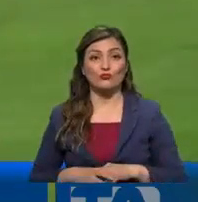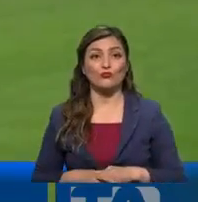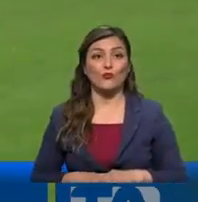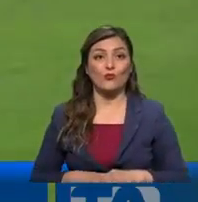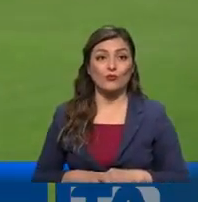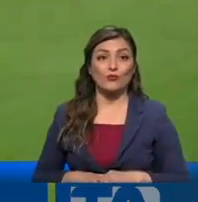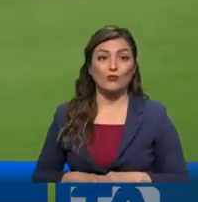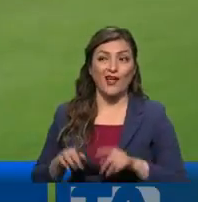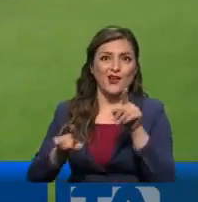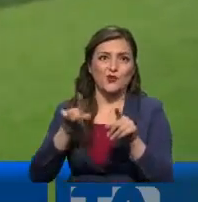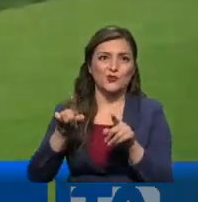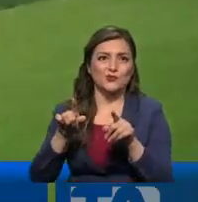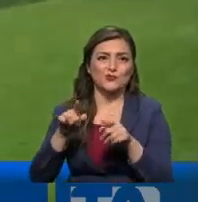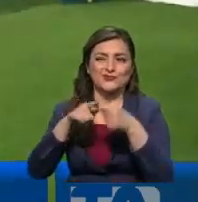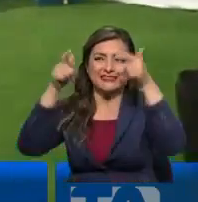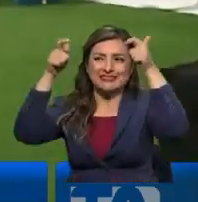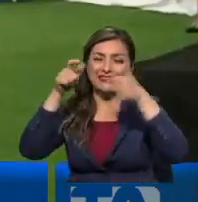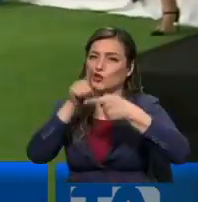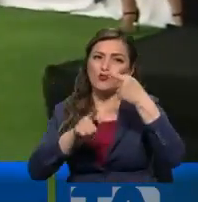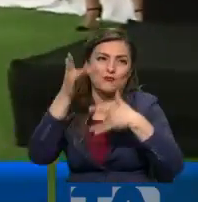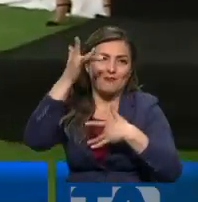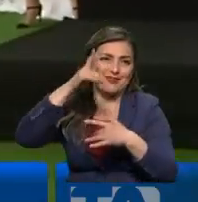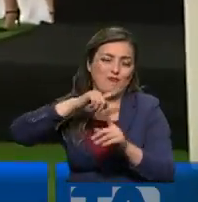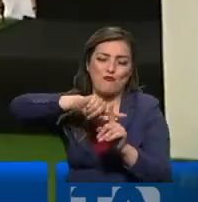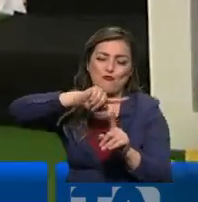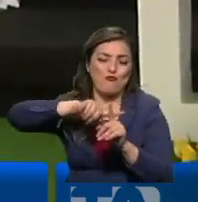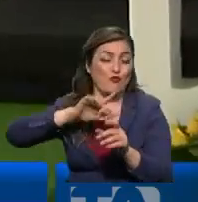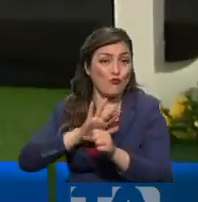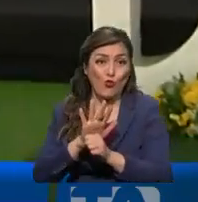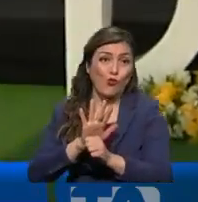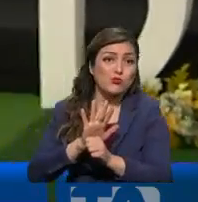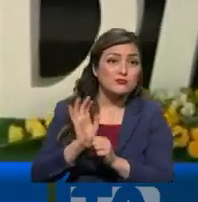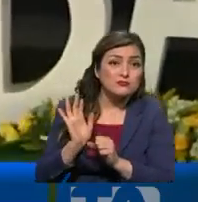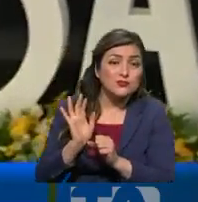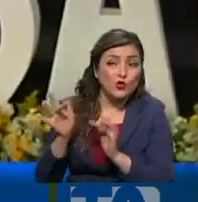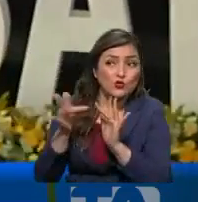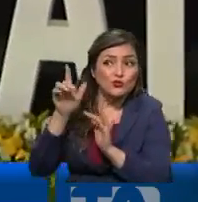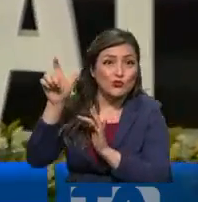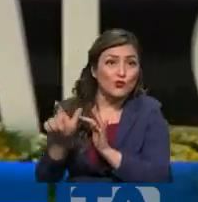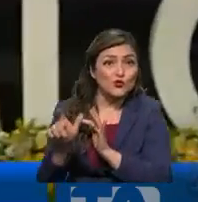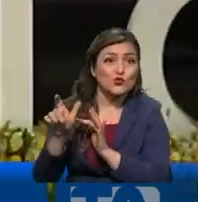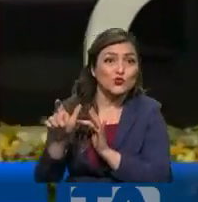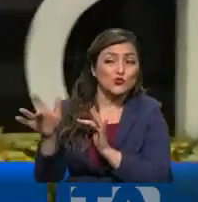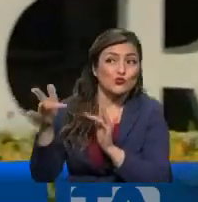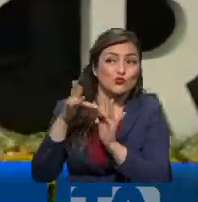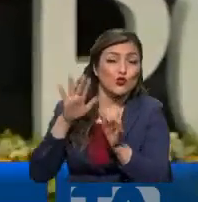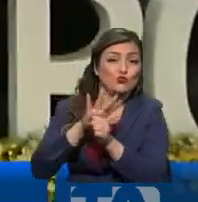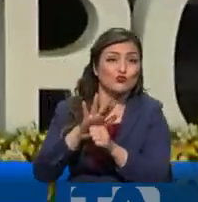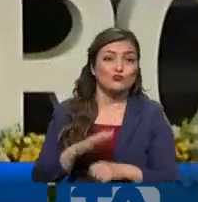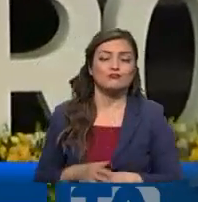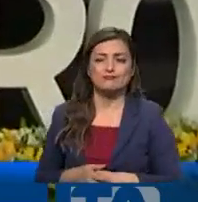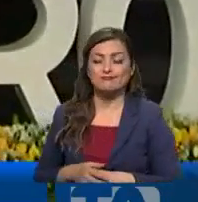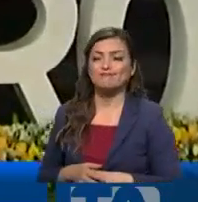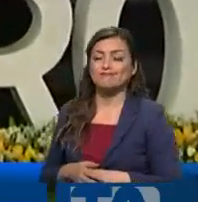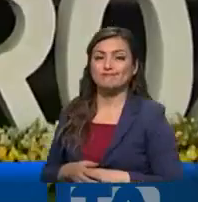en el cual no puedan llegar a graduarse uno de los chicos por poseer COVID o por haber tenido contacto con alguna persona con COVID-19? Claro,